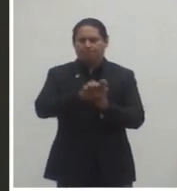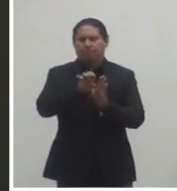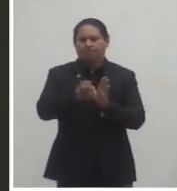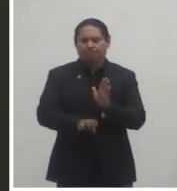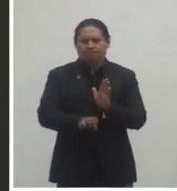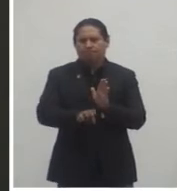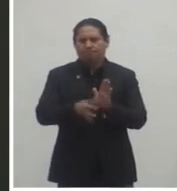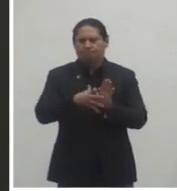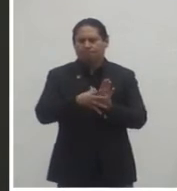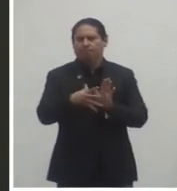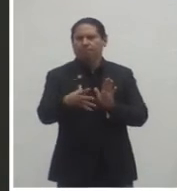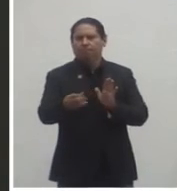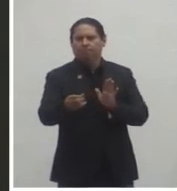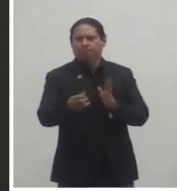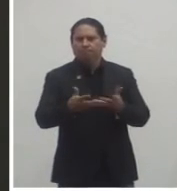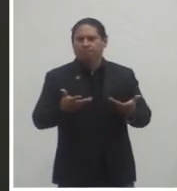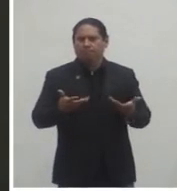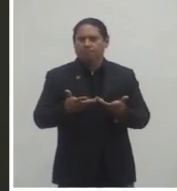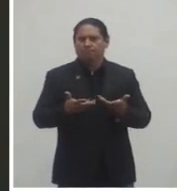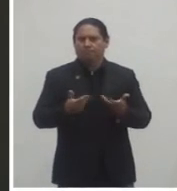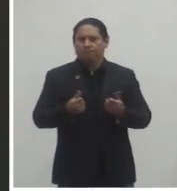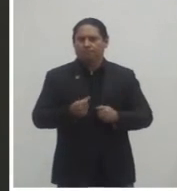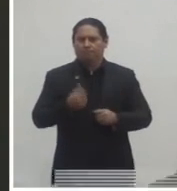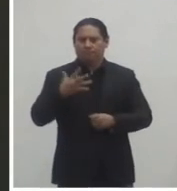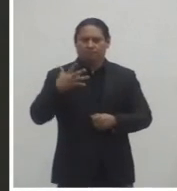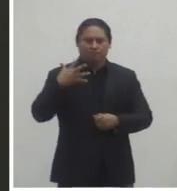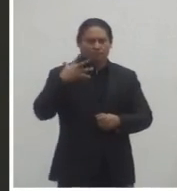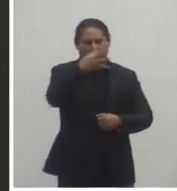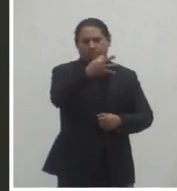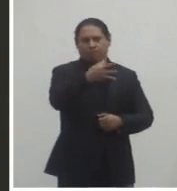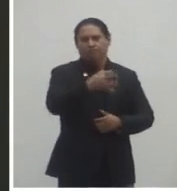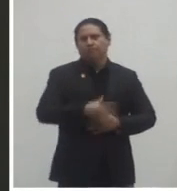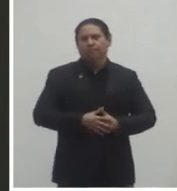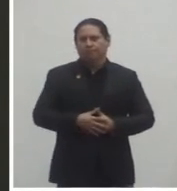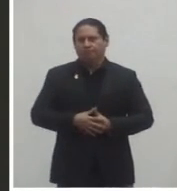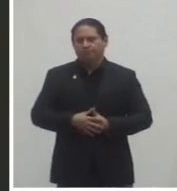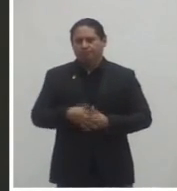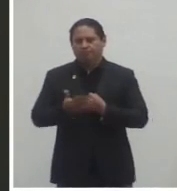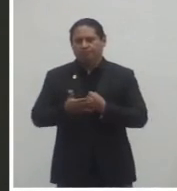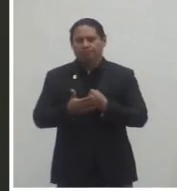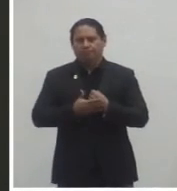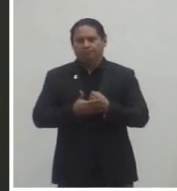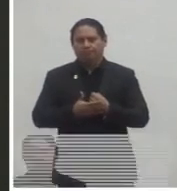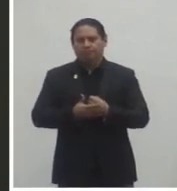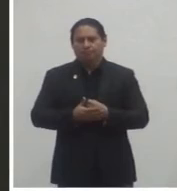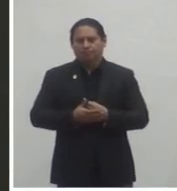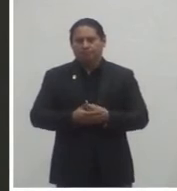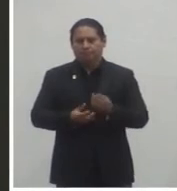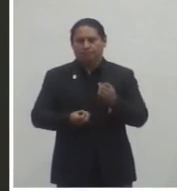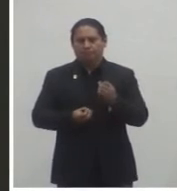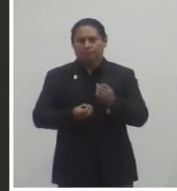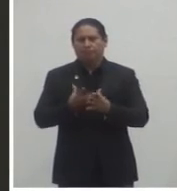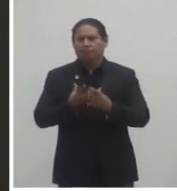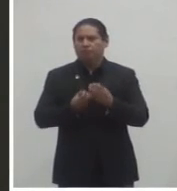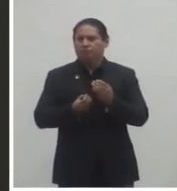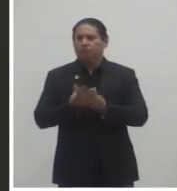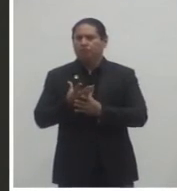ejemplo de lo que puede hacerse en el futuro próximo a través de esta nueva